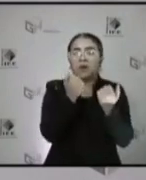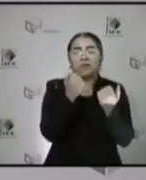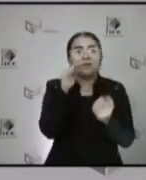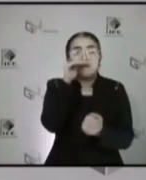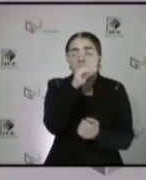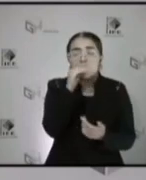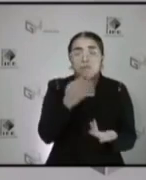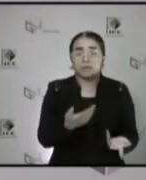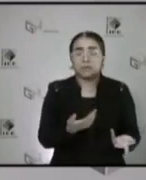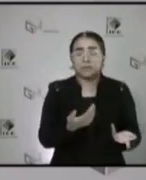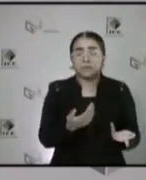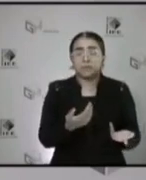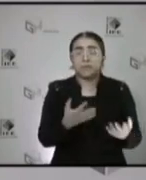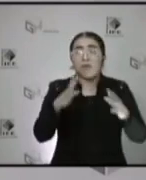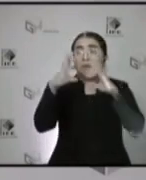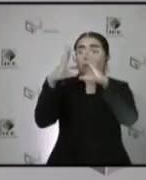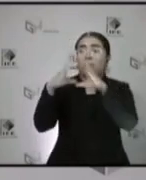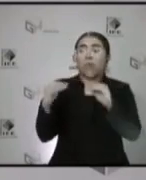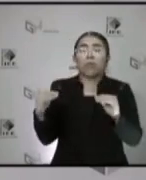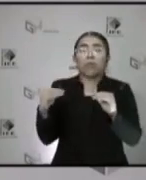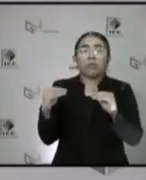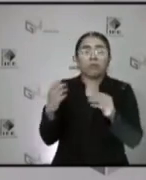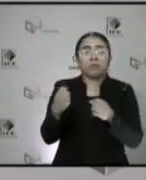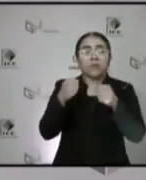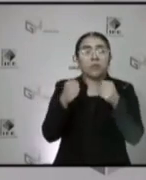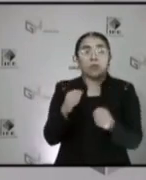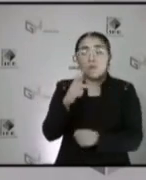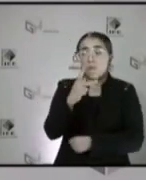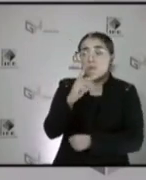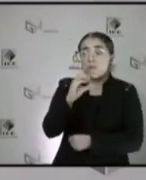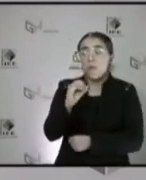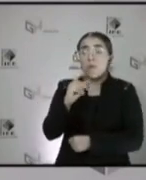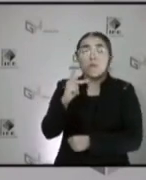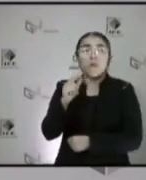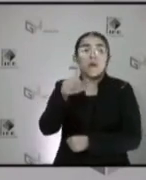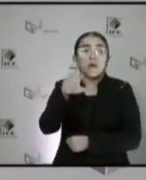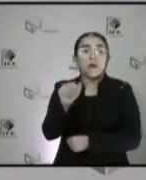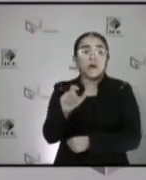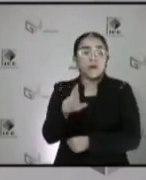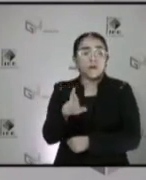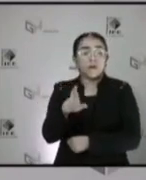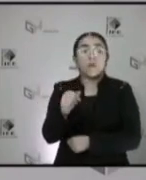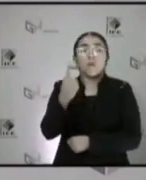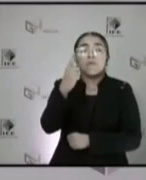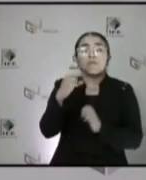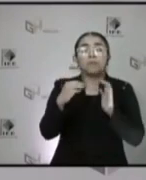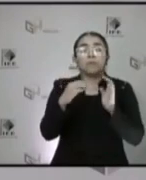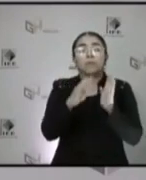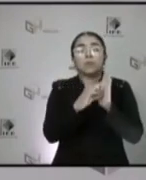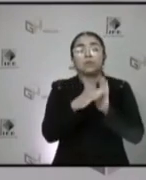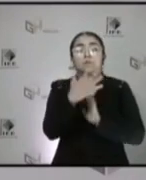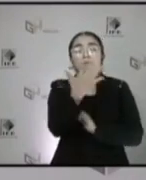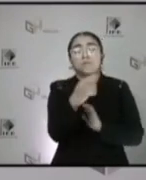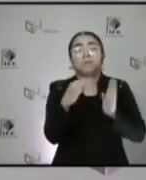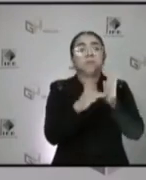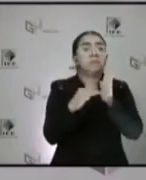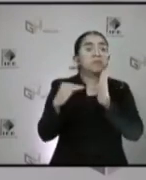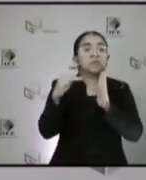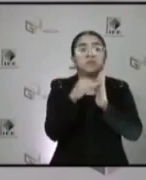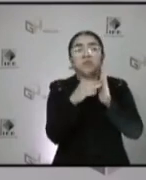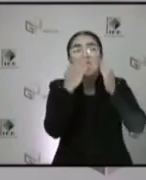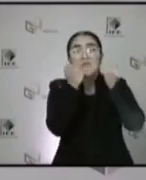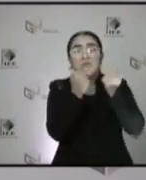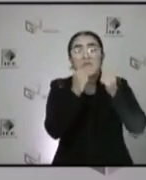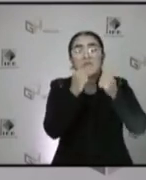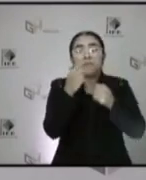salud. La desaparición del Seguro Popular en Hidalgo hizo que 1.6 millones de hidalguenses se queden sin servicios de